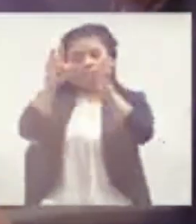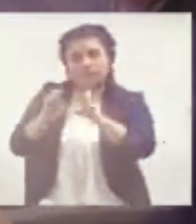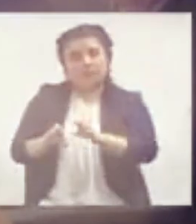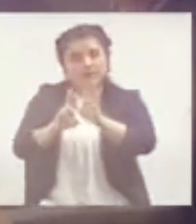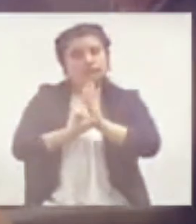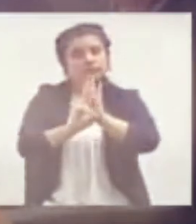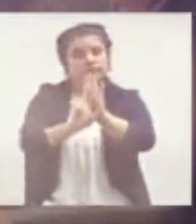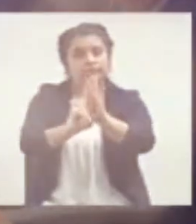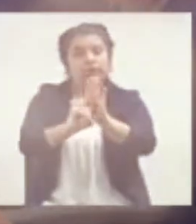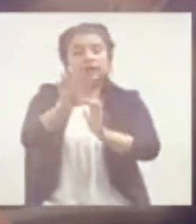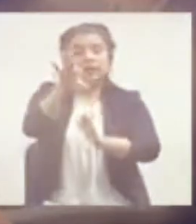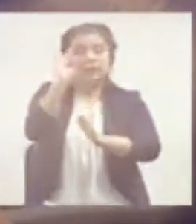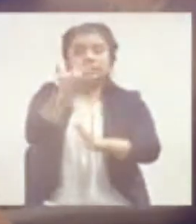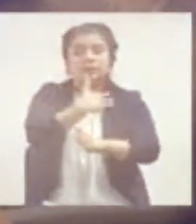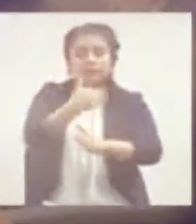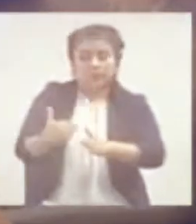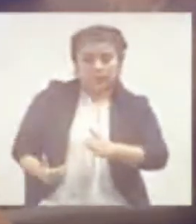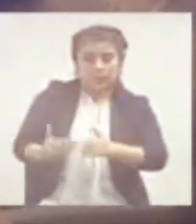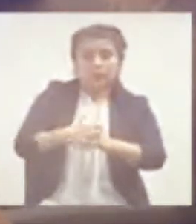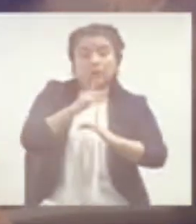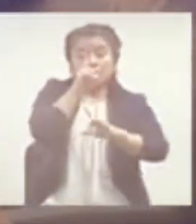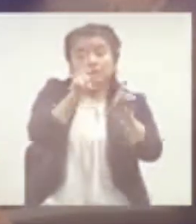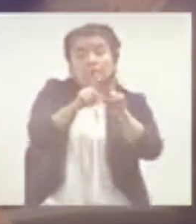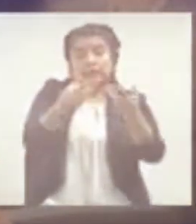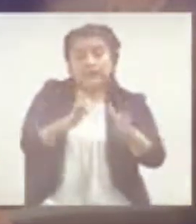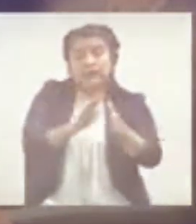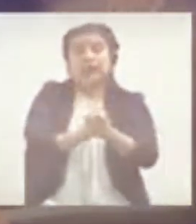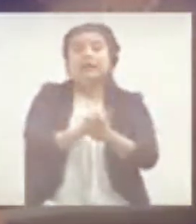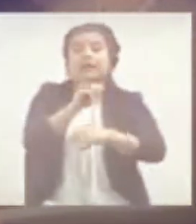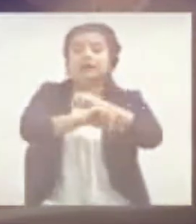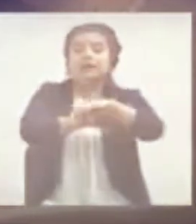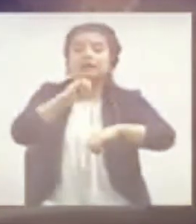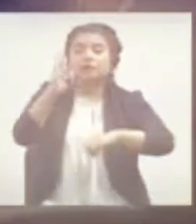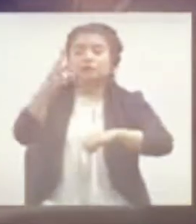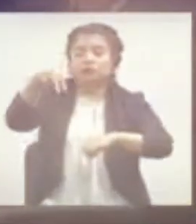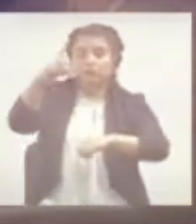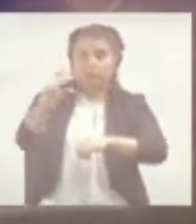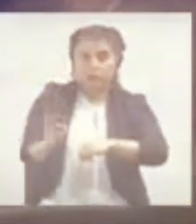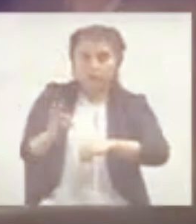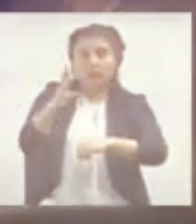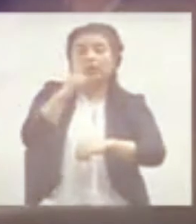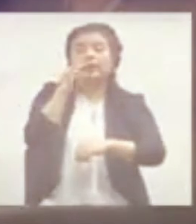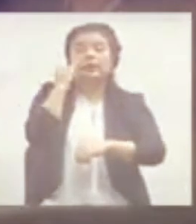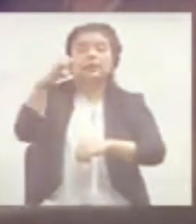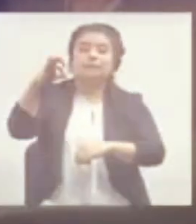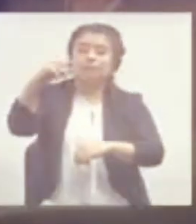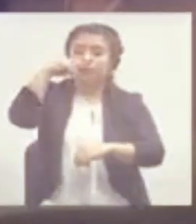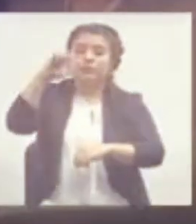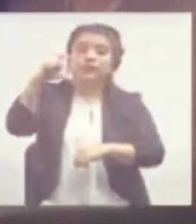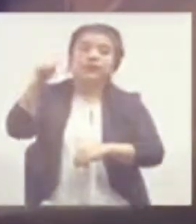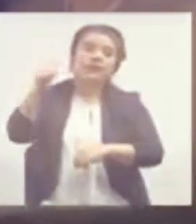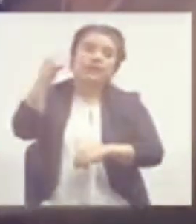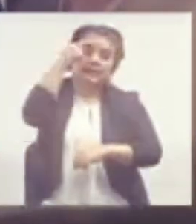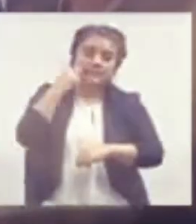el organismo ejecutivo. Fondo de Hipotecas Aseguradas, FHA. La riqueza y excelentes resultados de la institución